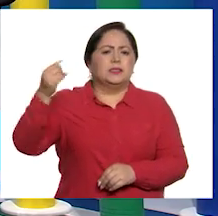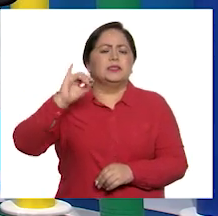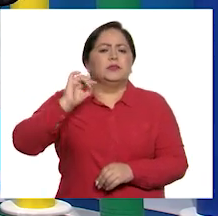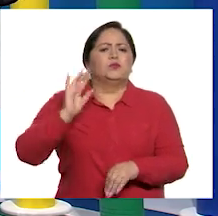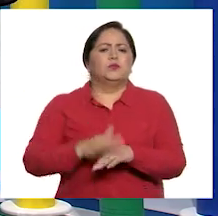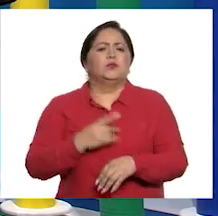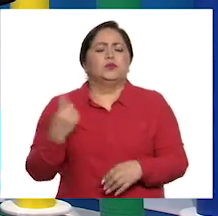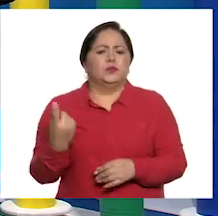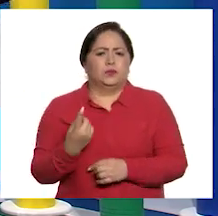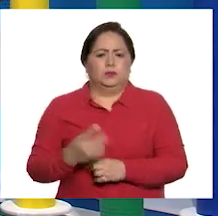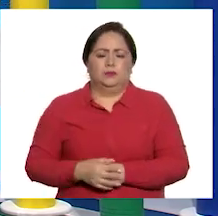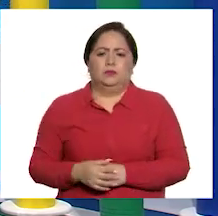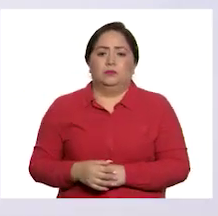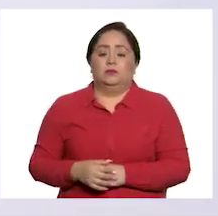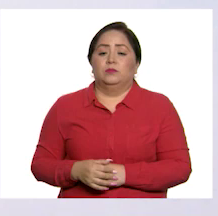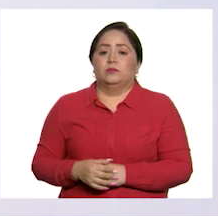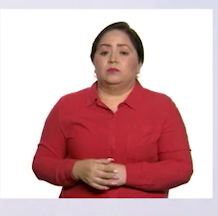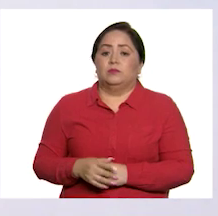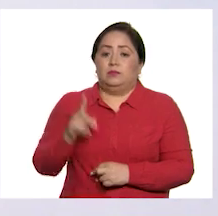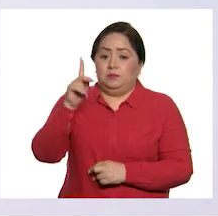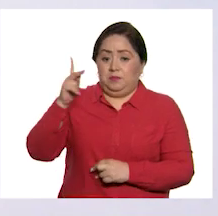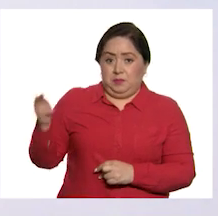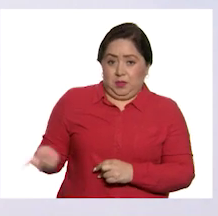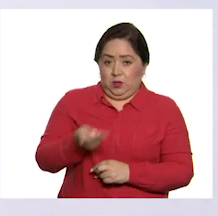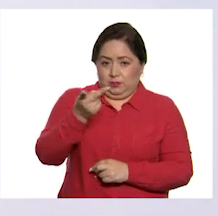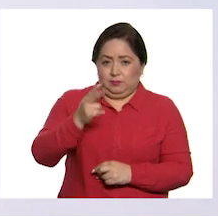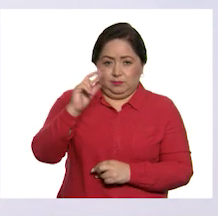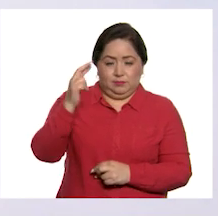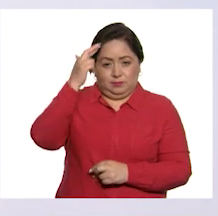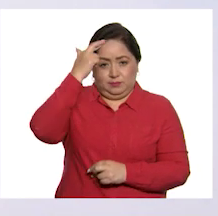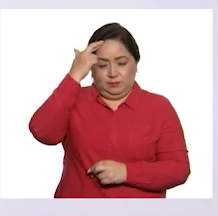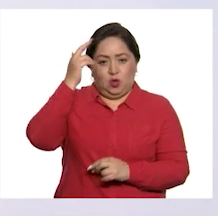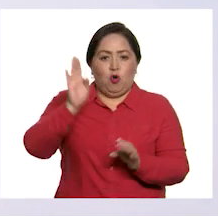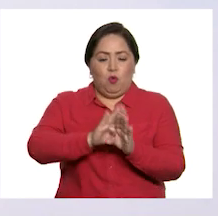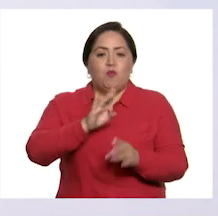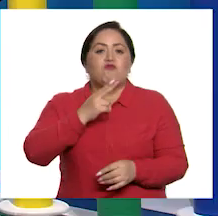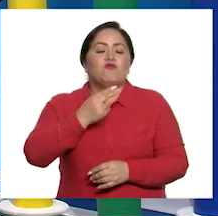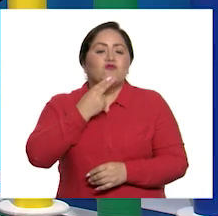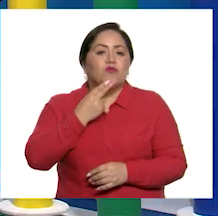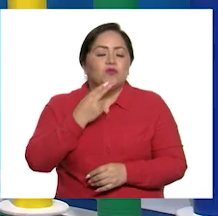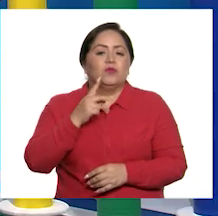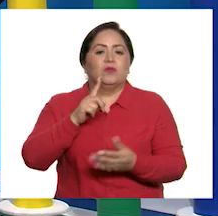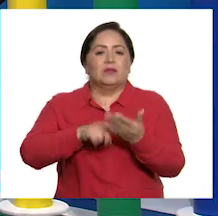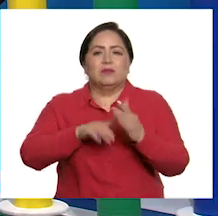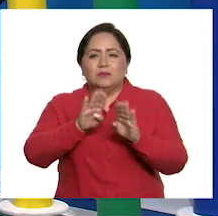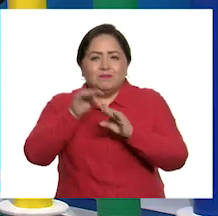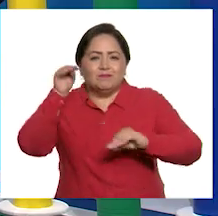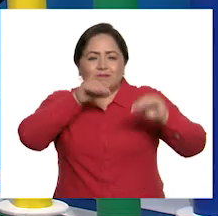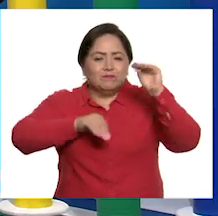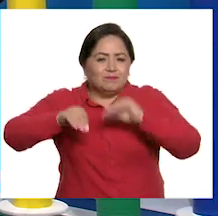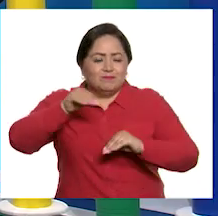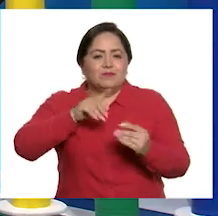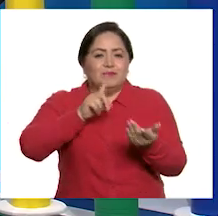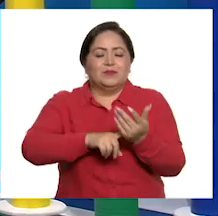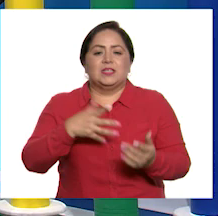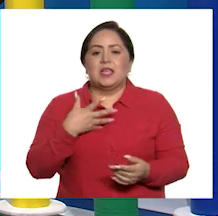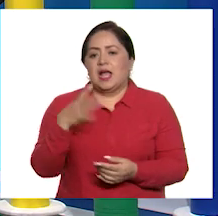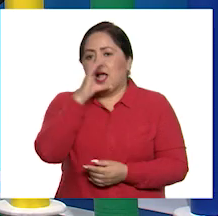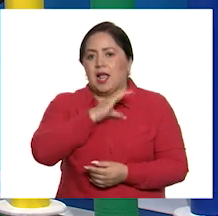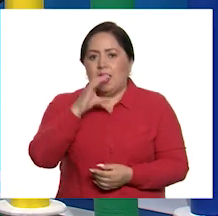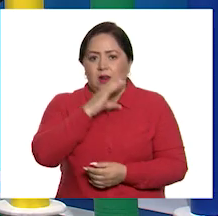pizarrón? Las preguntas fueron, les voy a recordar, ¿en su funcionamiento o en su elaboración interviene el